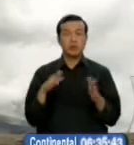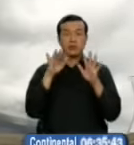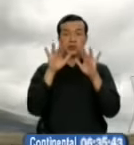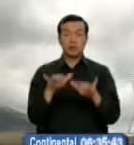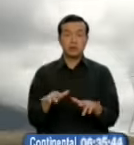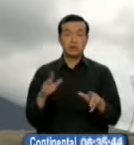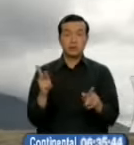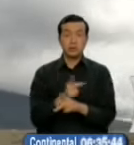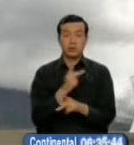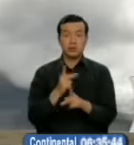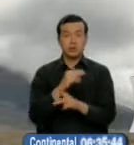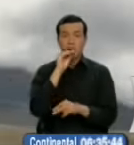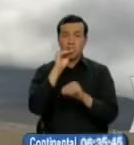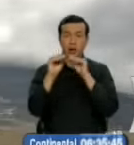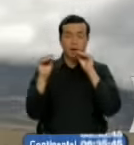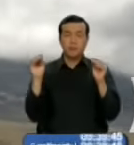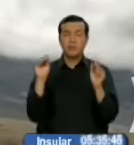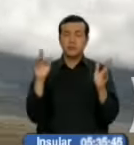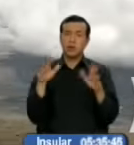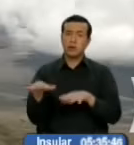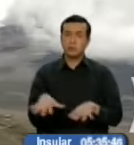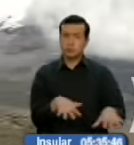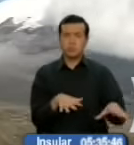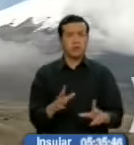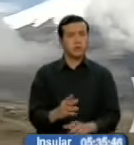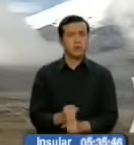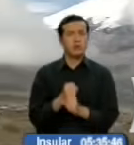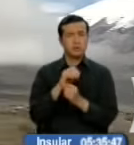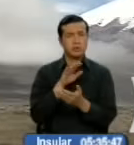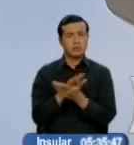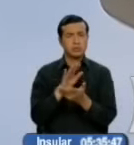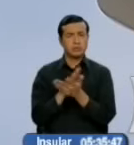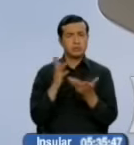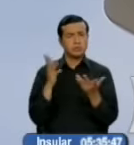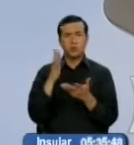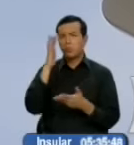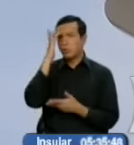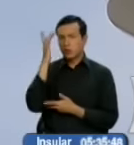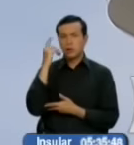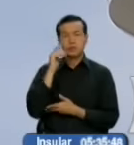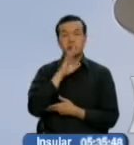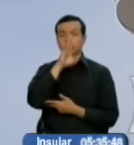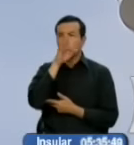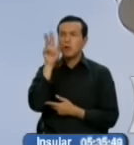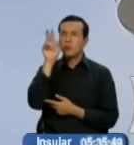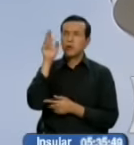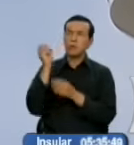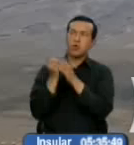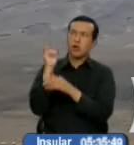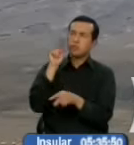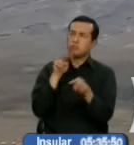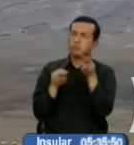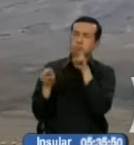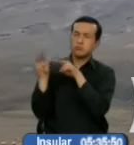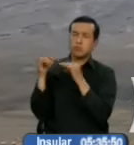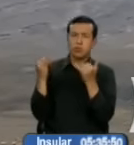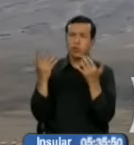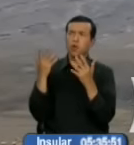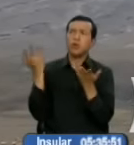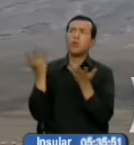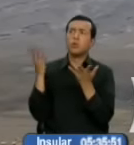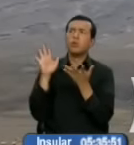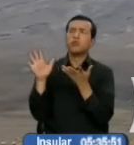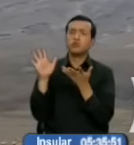Secretaría de Riesgos advirtió que se trata de una actividad completamente segura por el monitoreo que se tiene del volcán, el cual hoy tiene